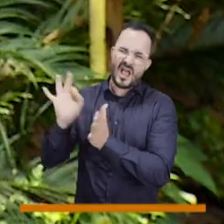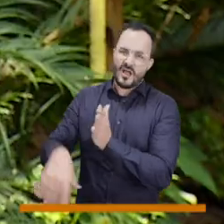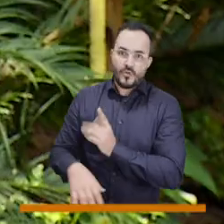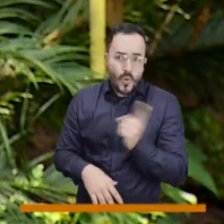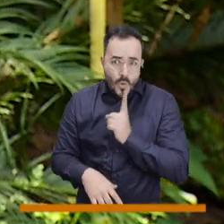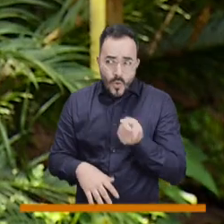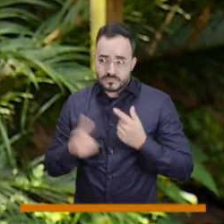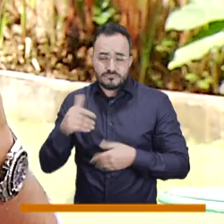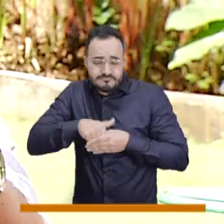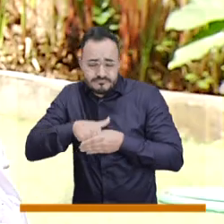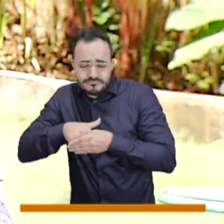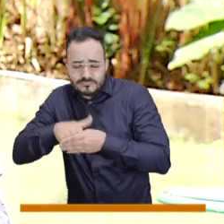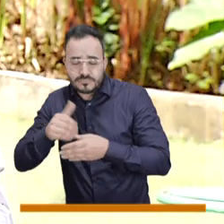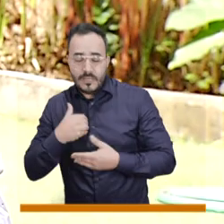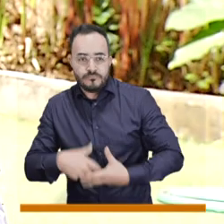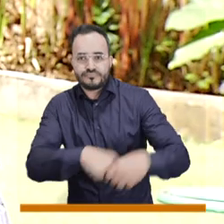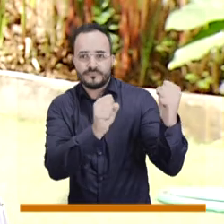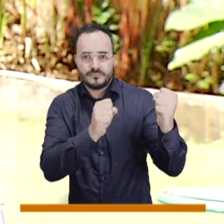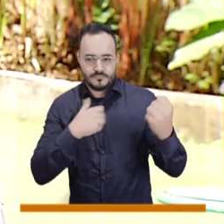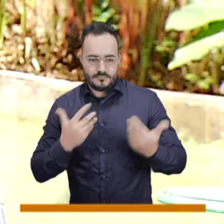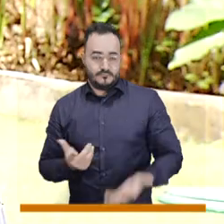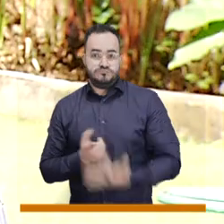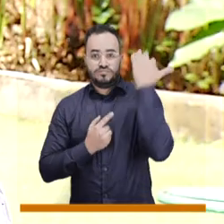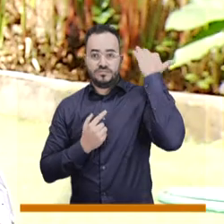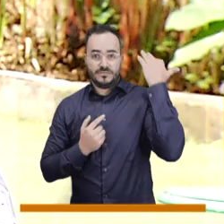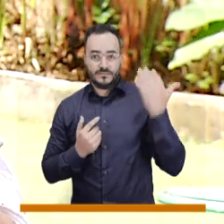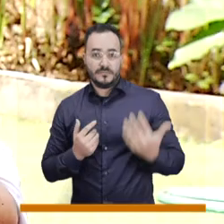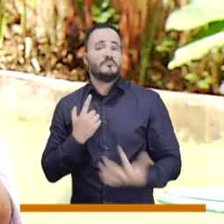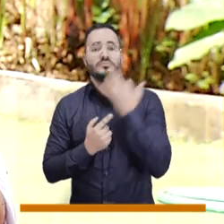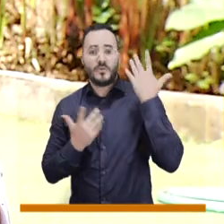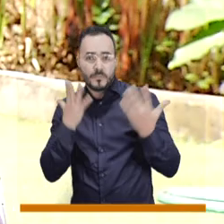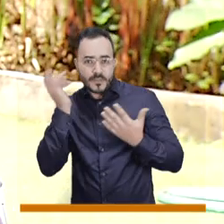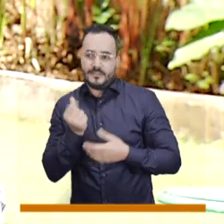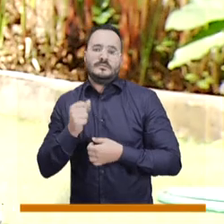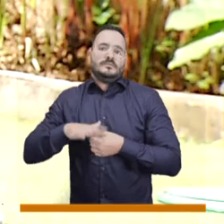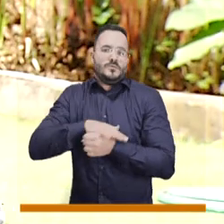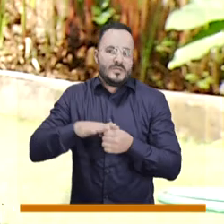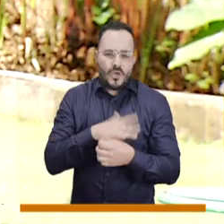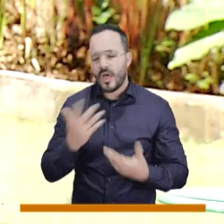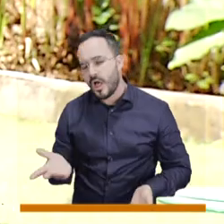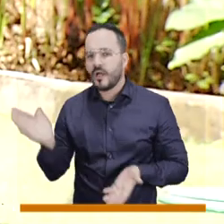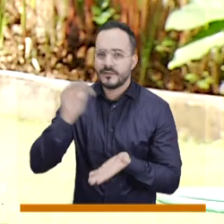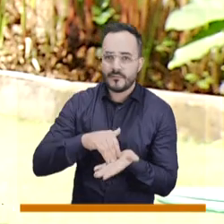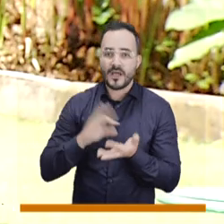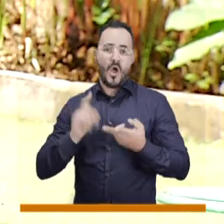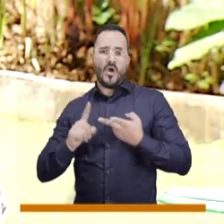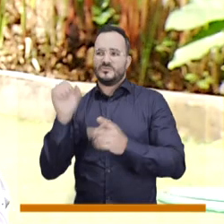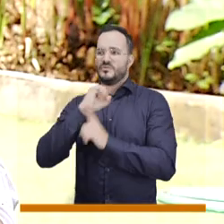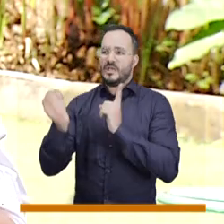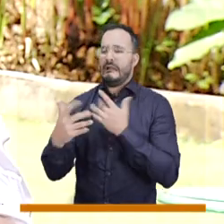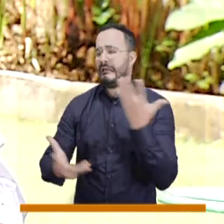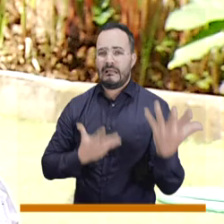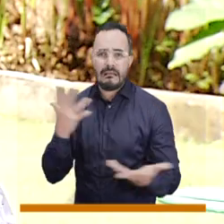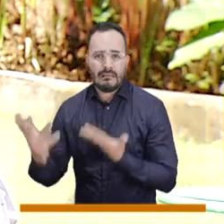negativo trascienden muchas circunstancias en la vida de esa persona. ¿Por qué? Porque desde el punto de vista económico se va a fracturar su economía,